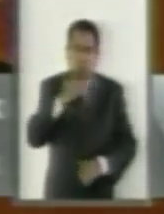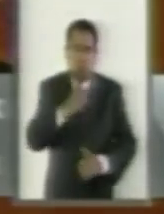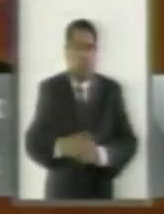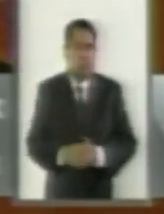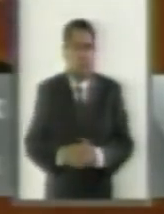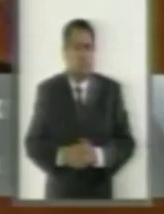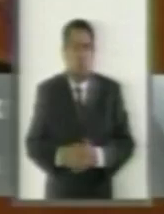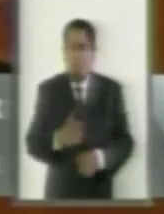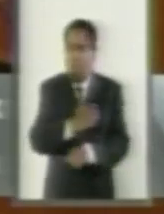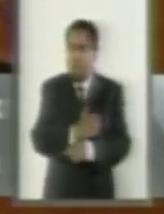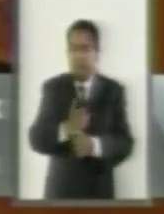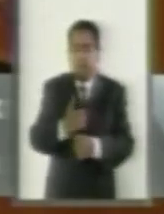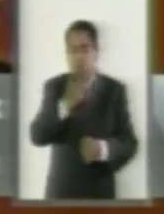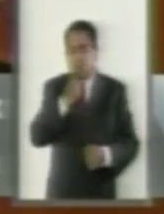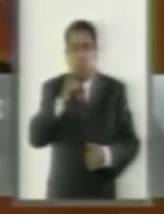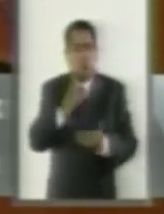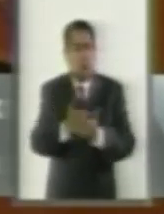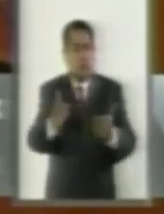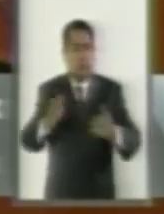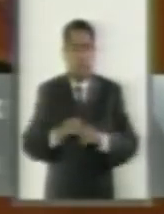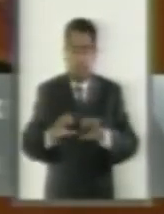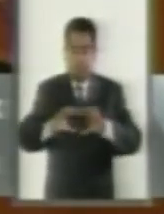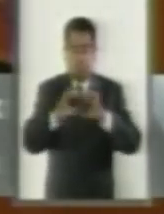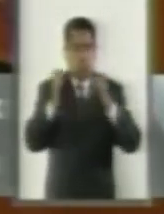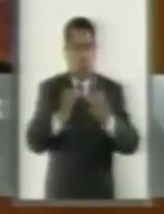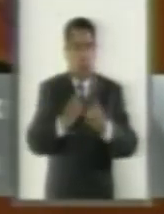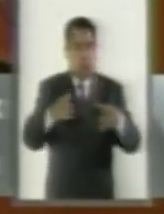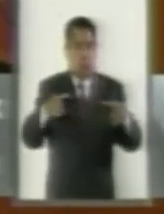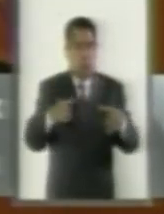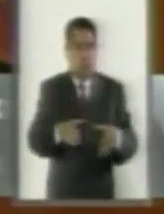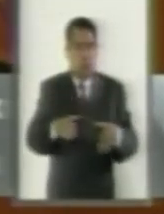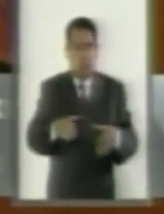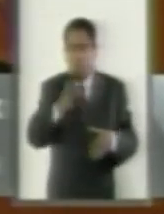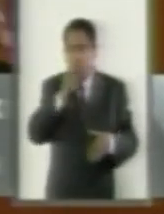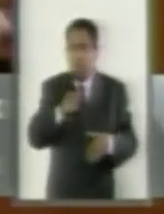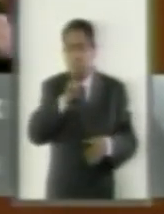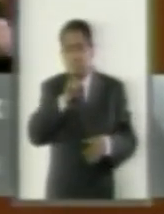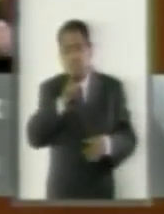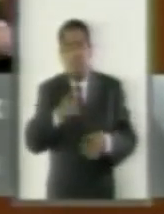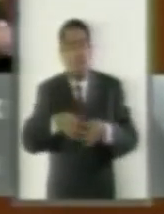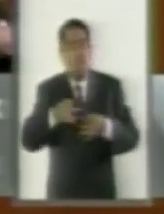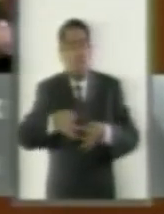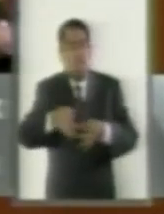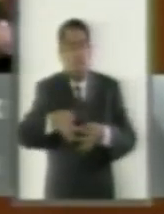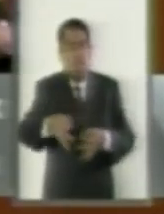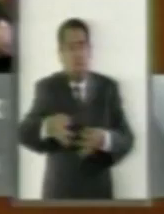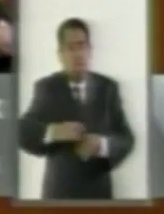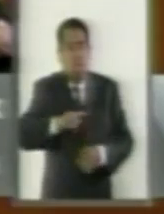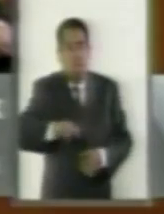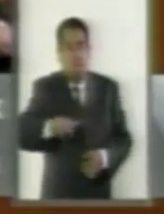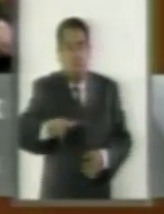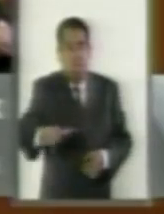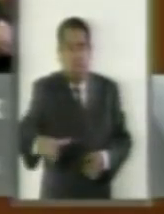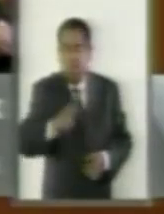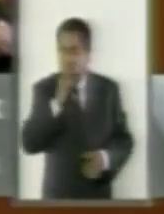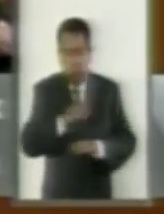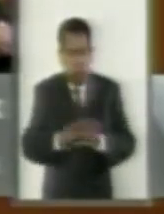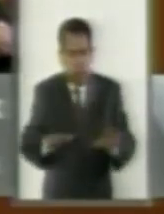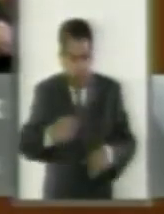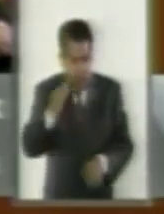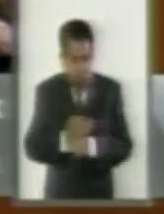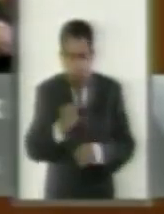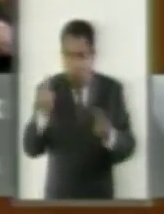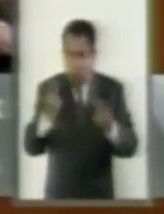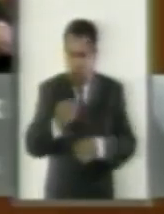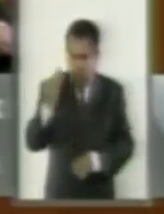Compañeras y compañeros, el Congreso de la Unión no puede seguir aplazando esta reforma. Hoy más que nunca tenemos la